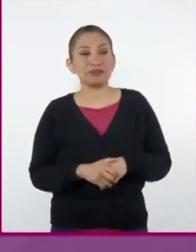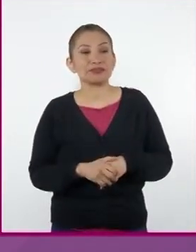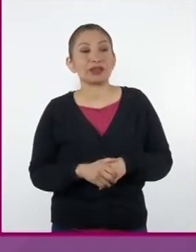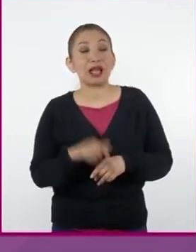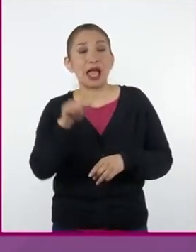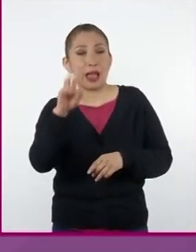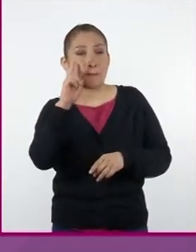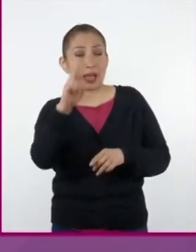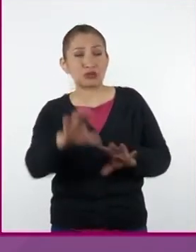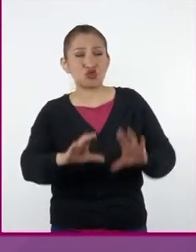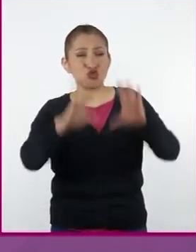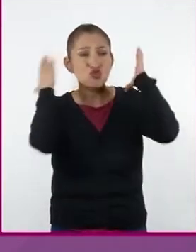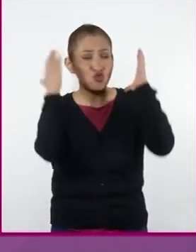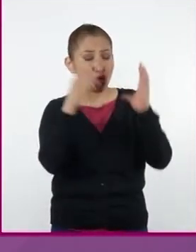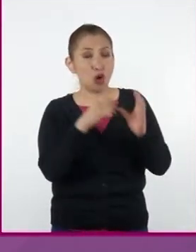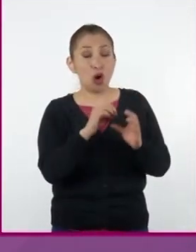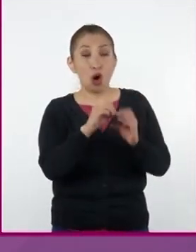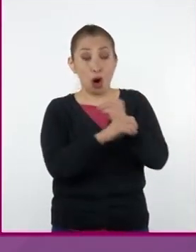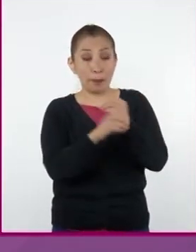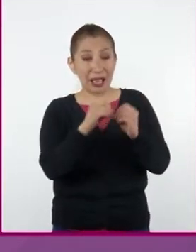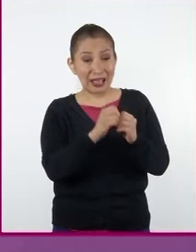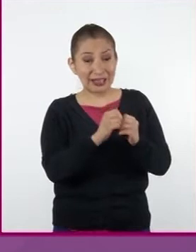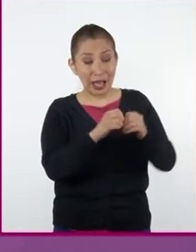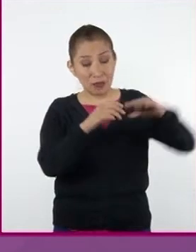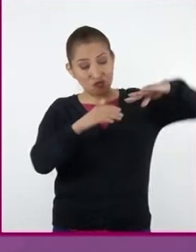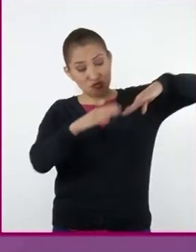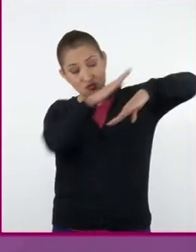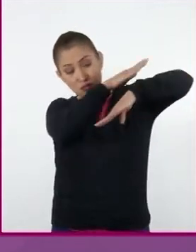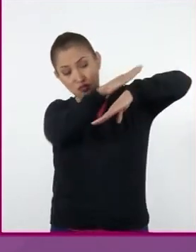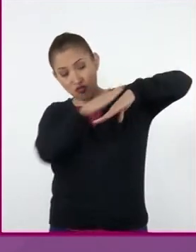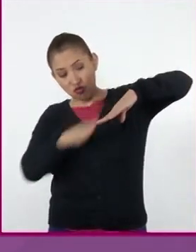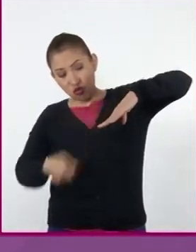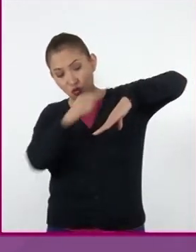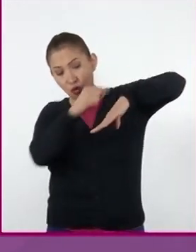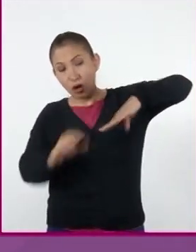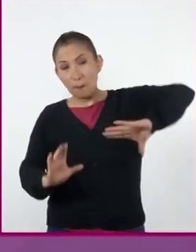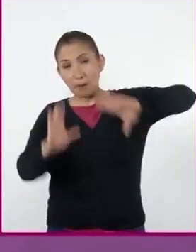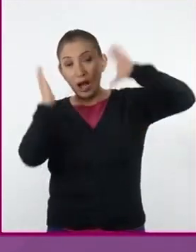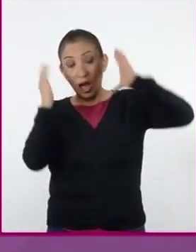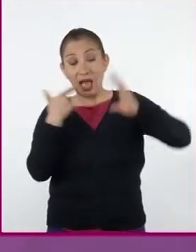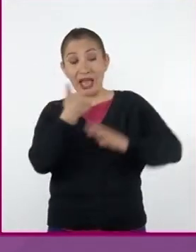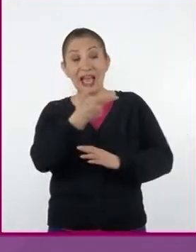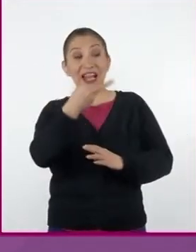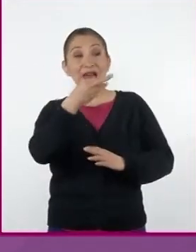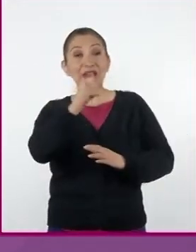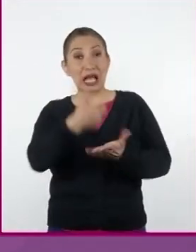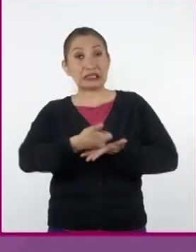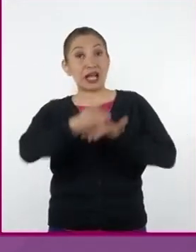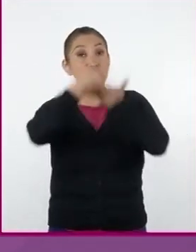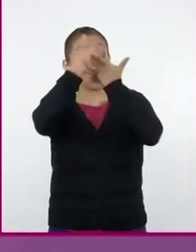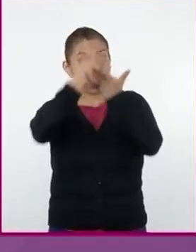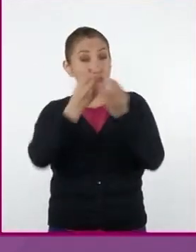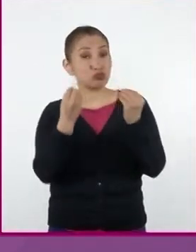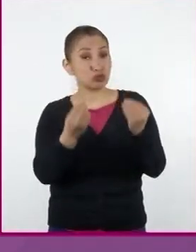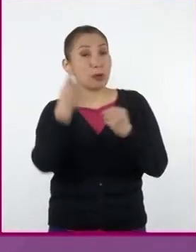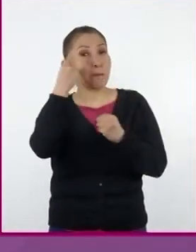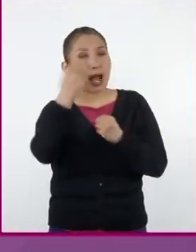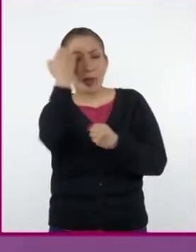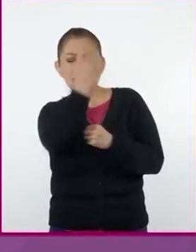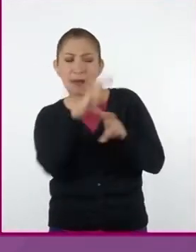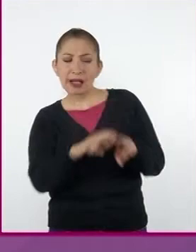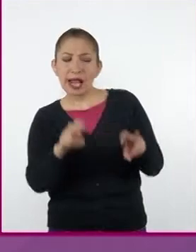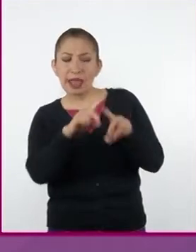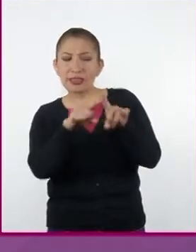Grafiquemos la rapidez de un objeto que se desliza por una pendiente. Las gráficas son herramientas útiles para el análisis